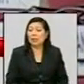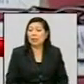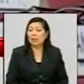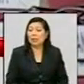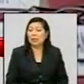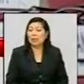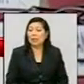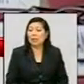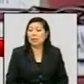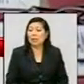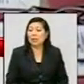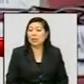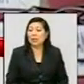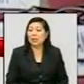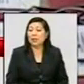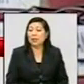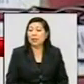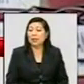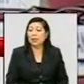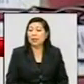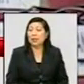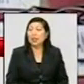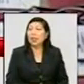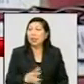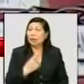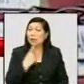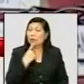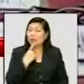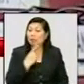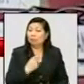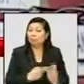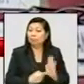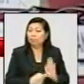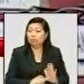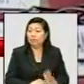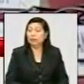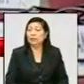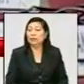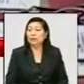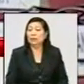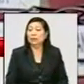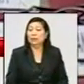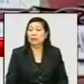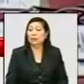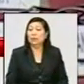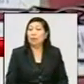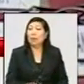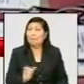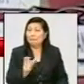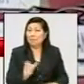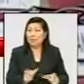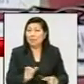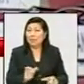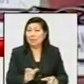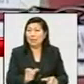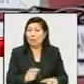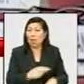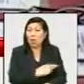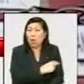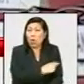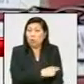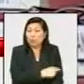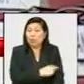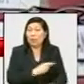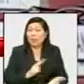Hago un paréntesis en este momento porque quiero expresarles que yo represento a decenas de pacientes del Hospital